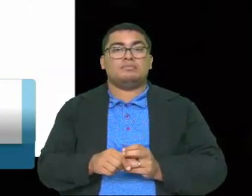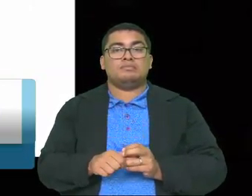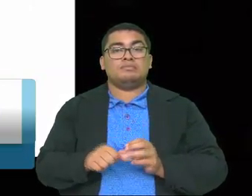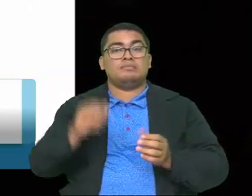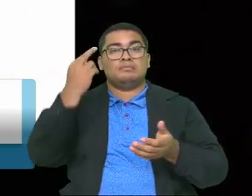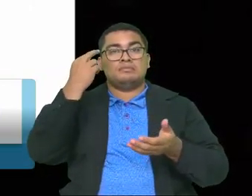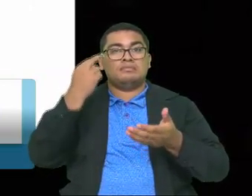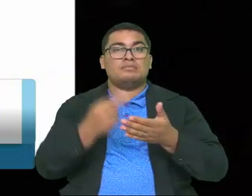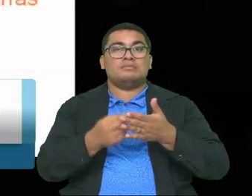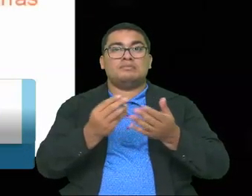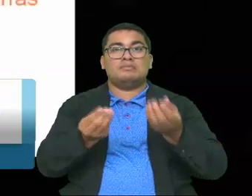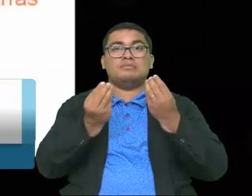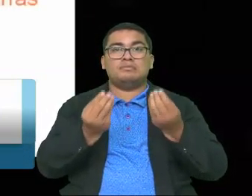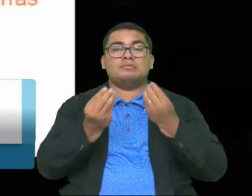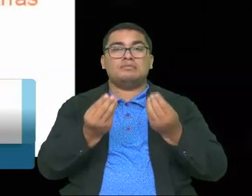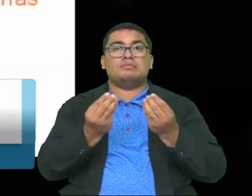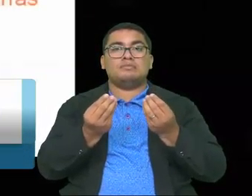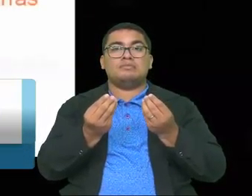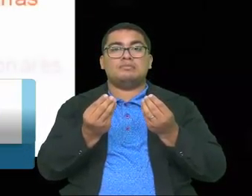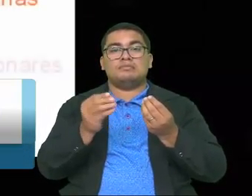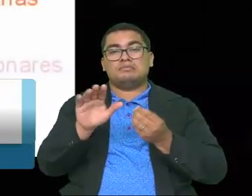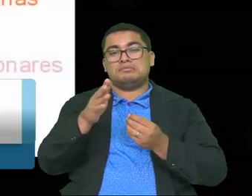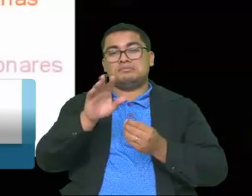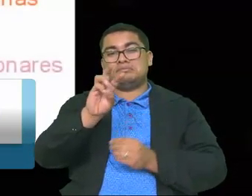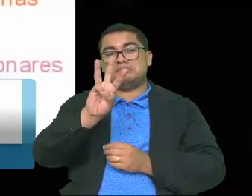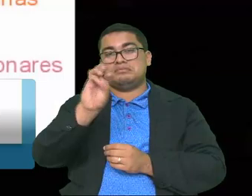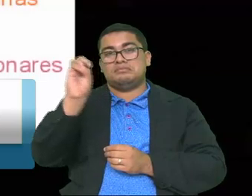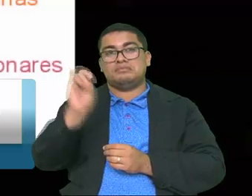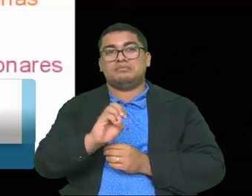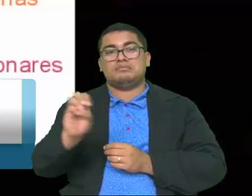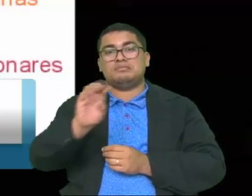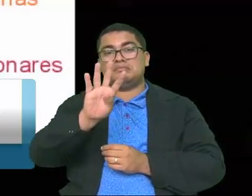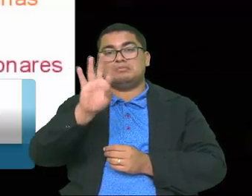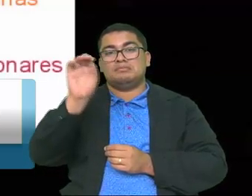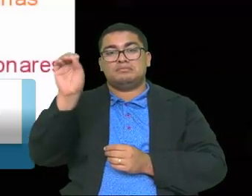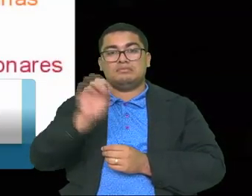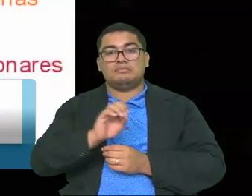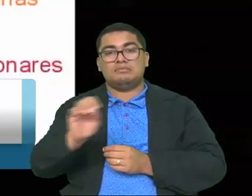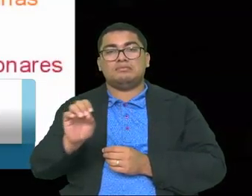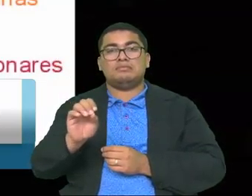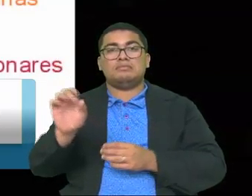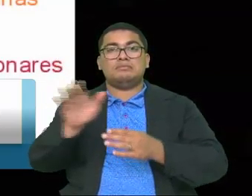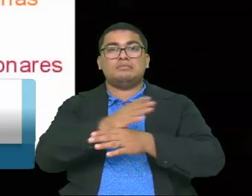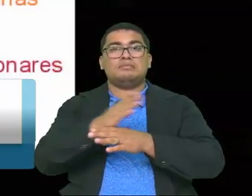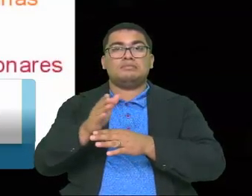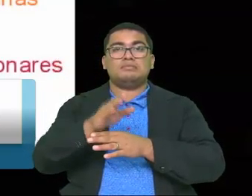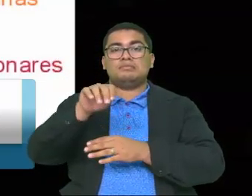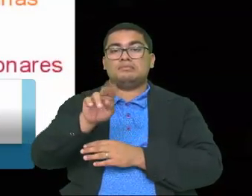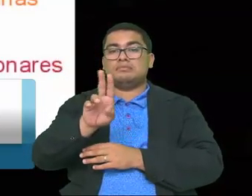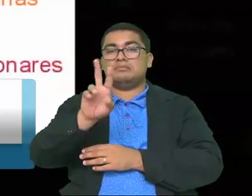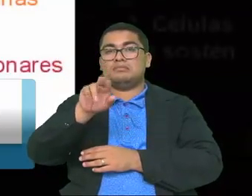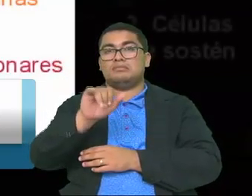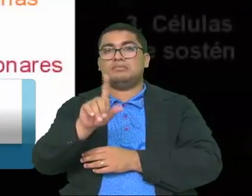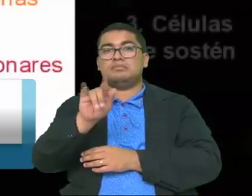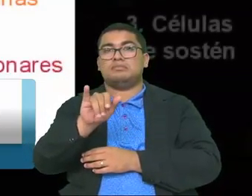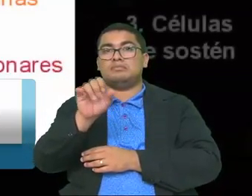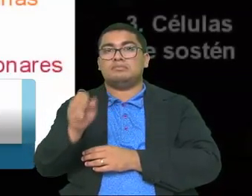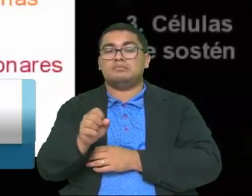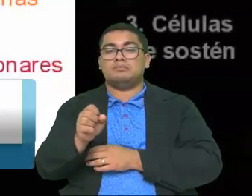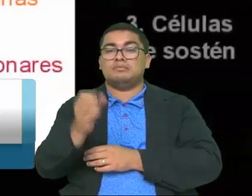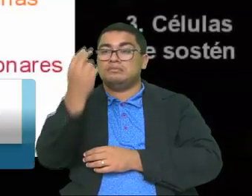años, incluso no haber mejoría, porque todo va a depender del comportamiento de la enfermedad sistémica como tal, que es la que le provocó el